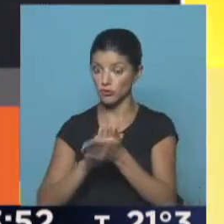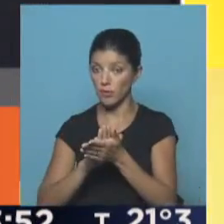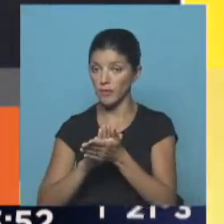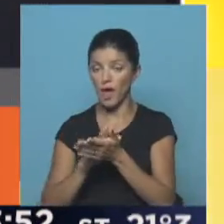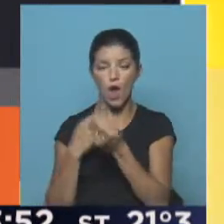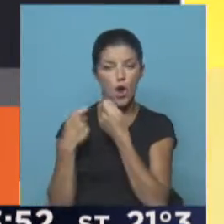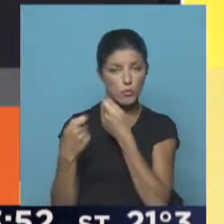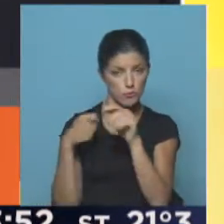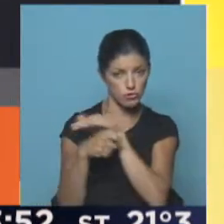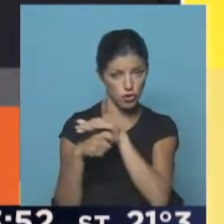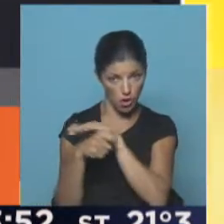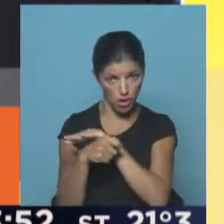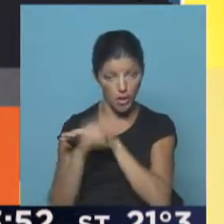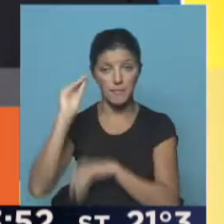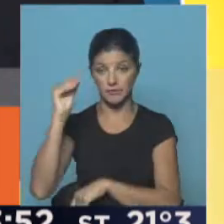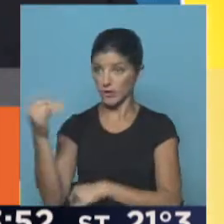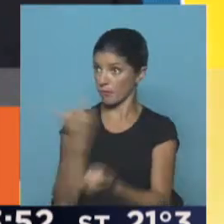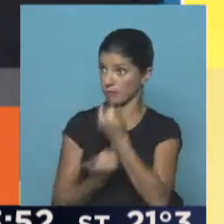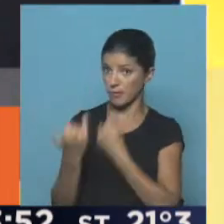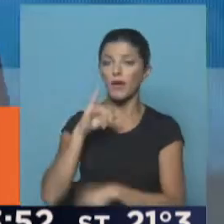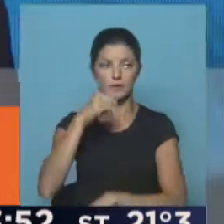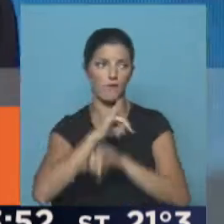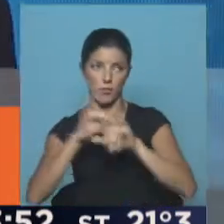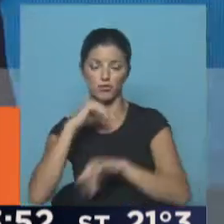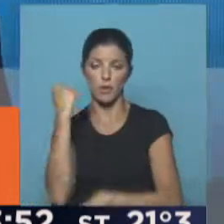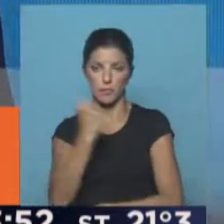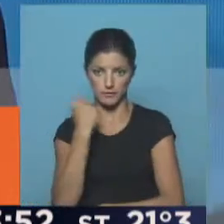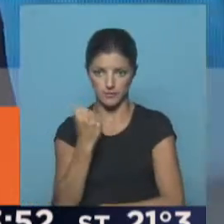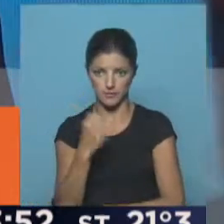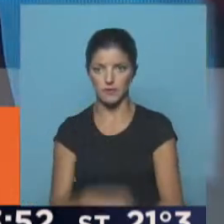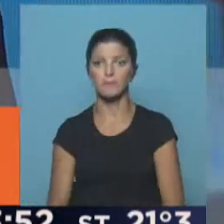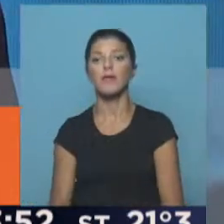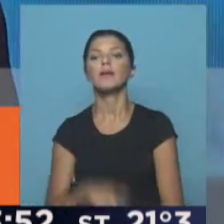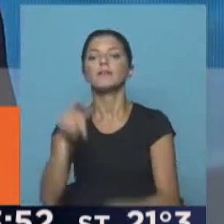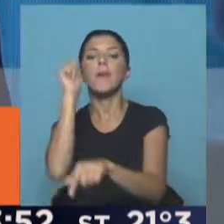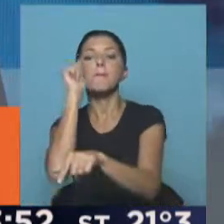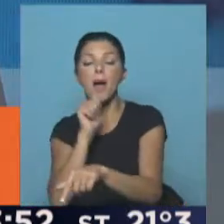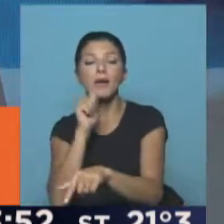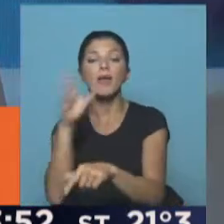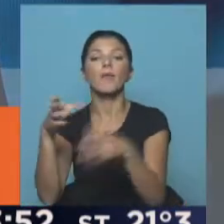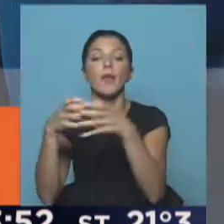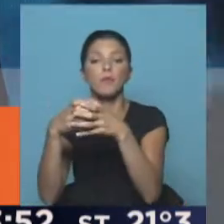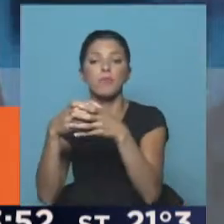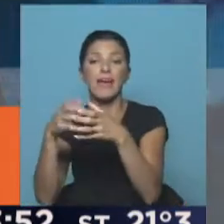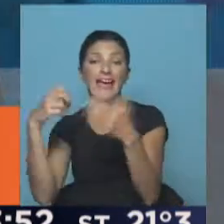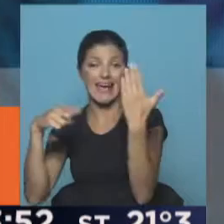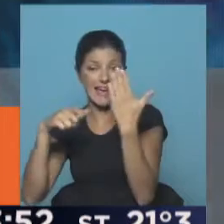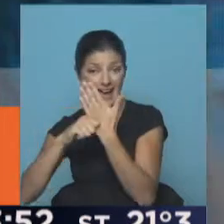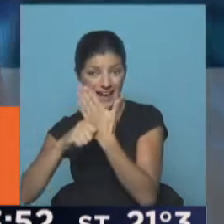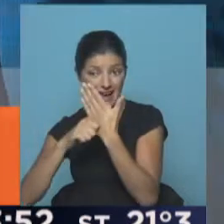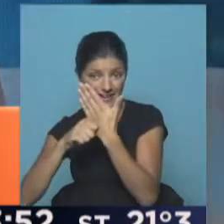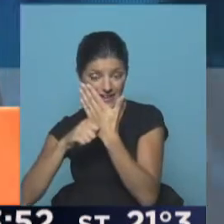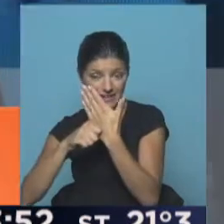de corrupción en Brasil con los que nos contábamos. Datos importantes. Uno es una mafia de frigoríficos que adulteraba carne y esta